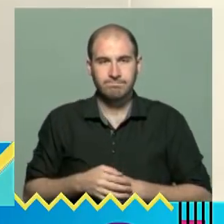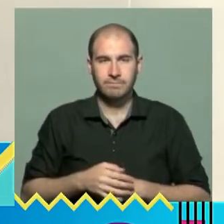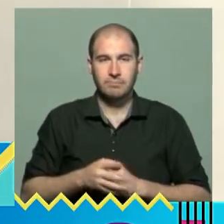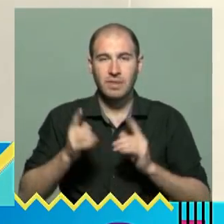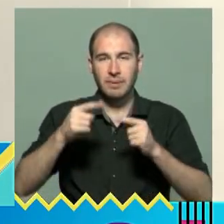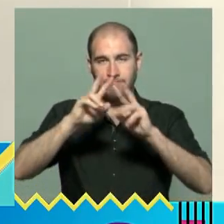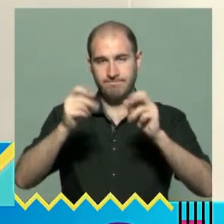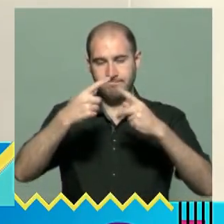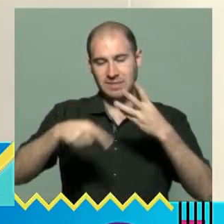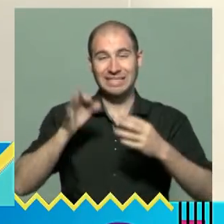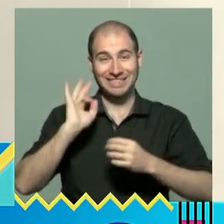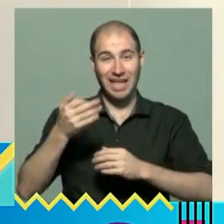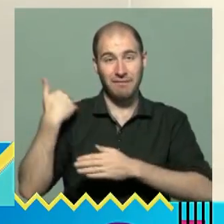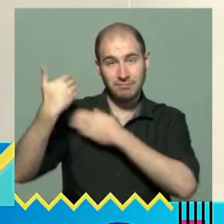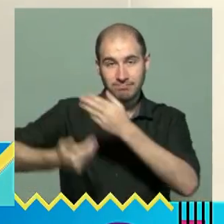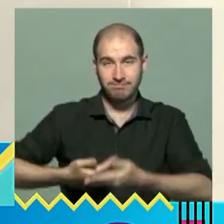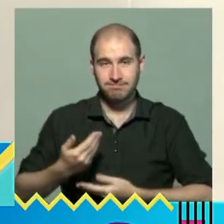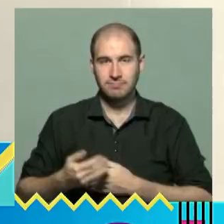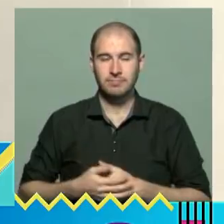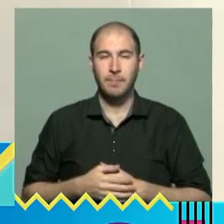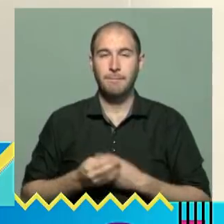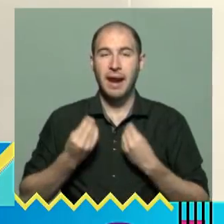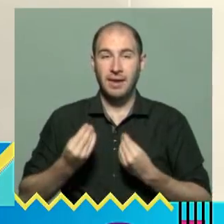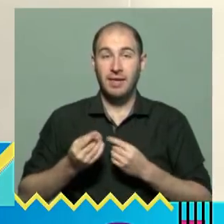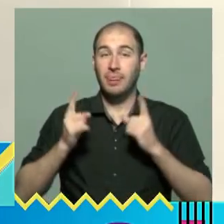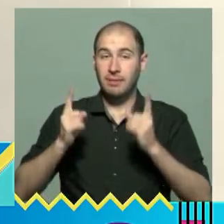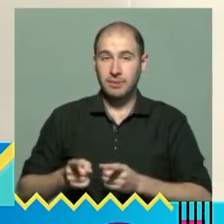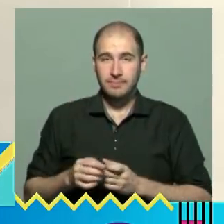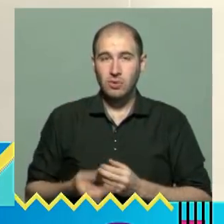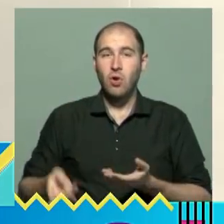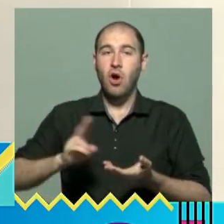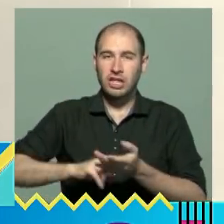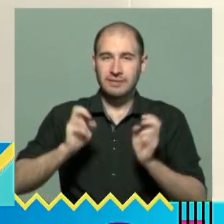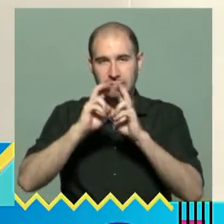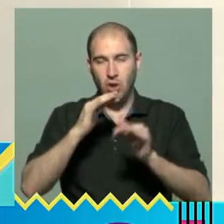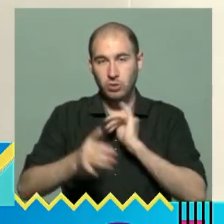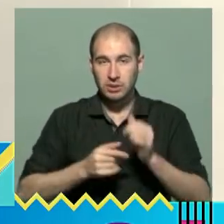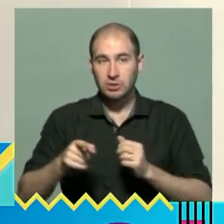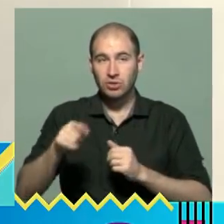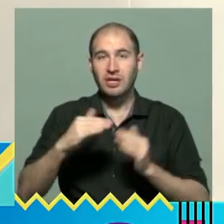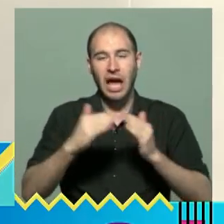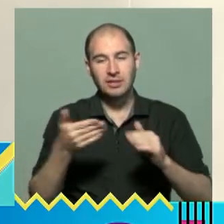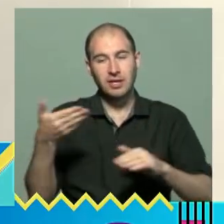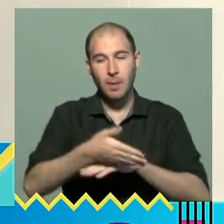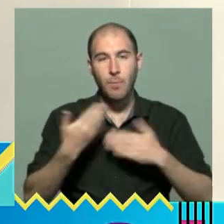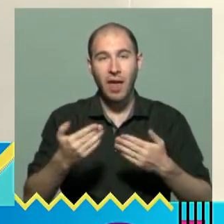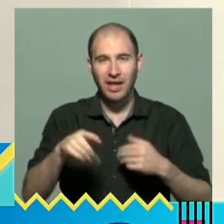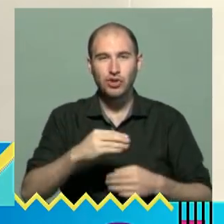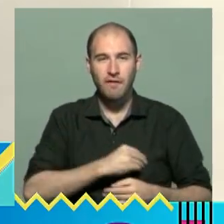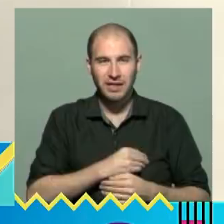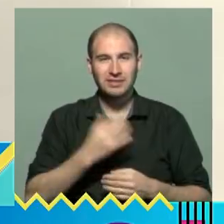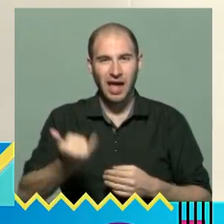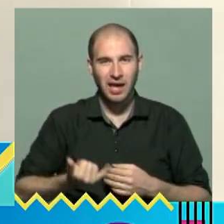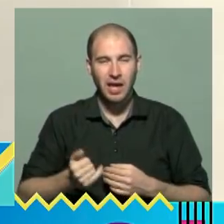justamente todo el saber que eso implica, para que también, otra vez, volviendo un poco al tema, puedan volver a sus casas y también tengan esa confianza